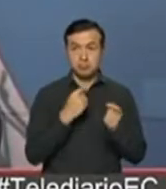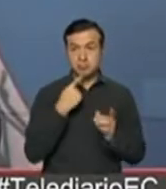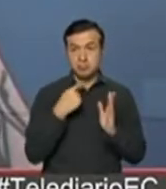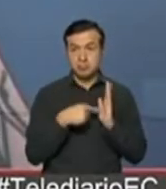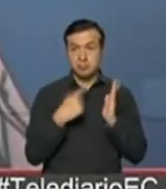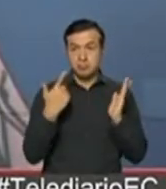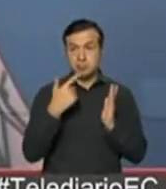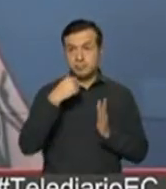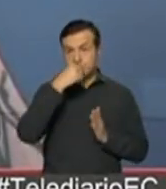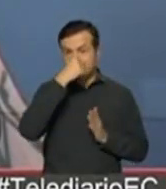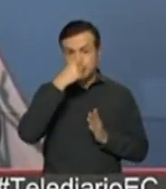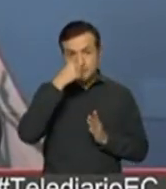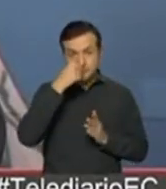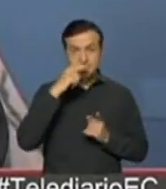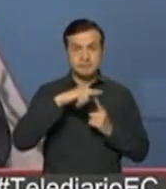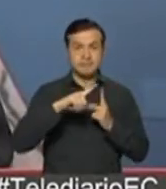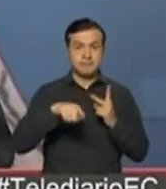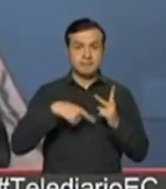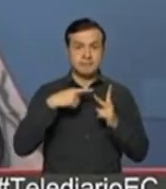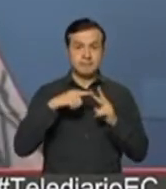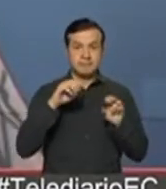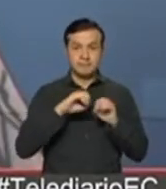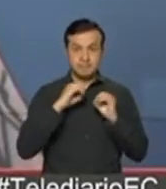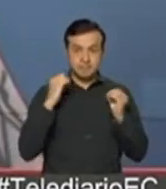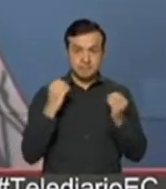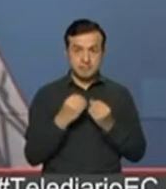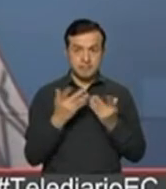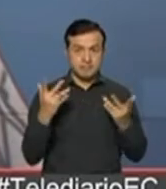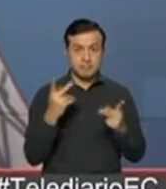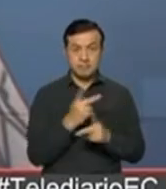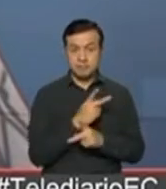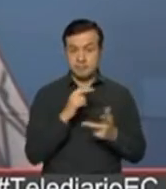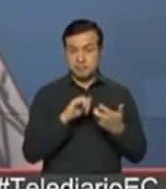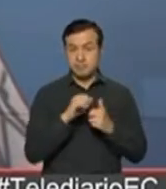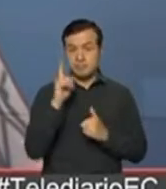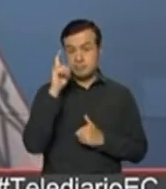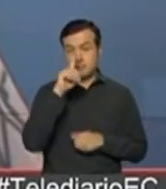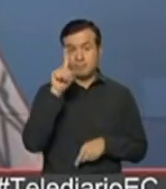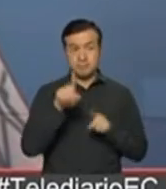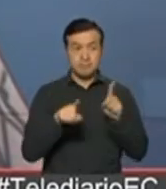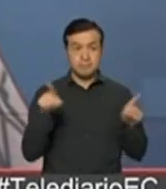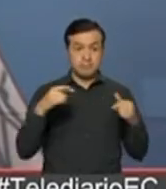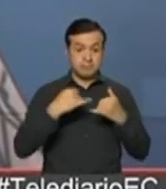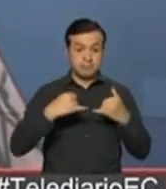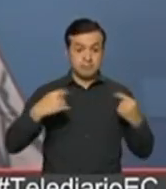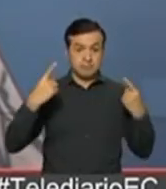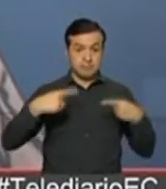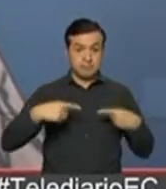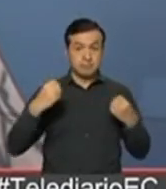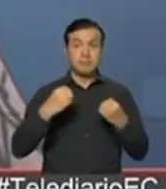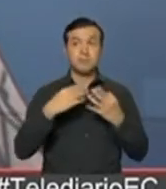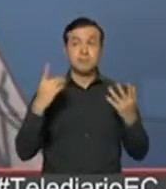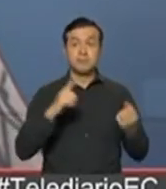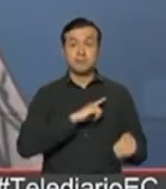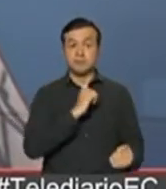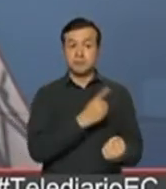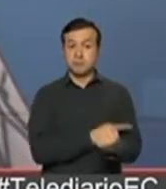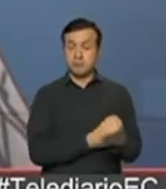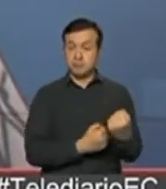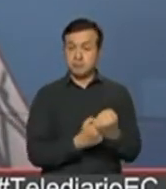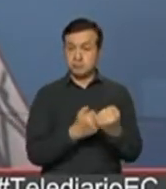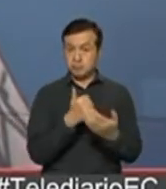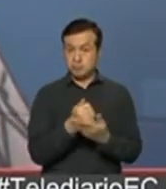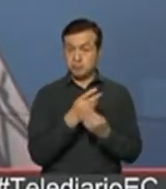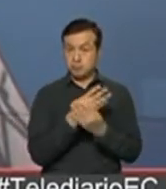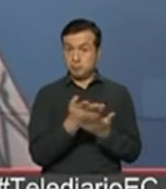el narcotráfico las organizaciones delictivas que están muchas veces en la frontera cuando se ha fortalecido el ejército en ese